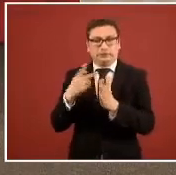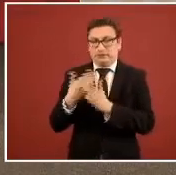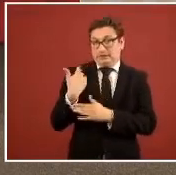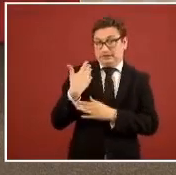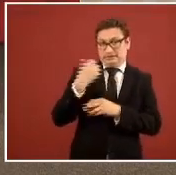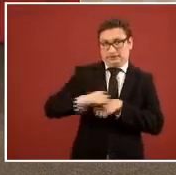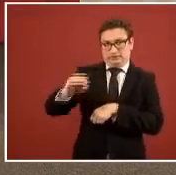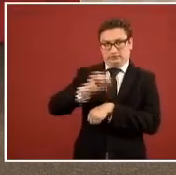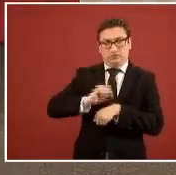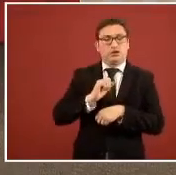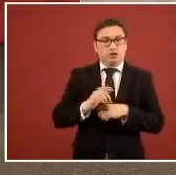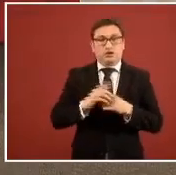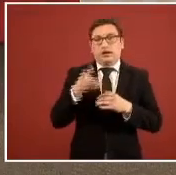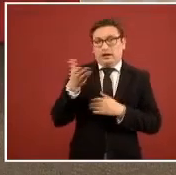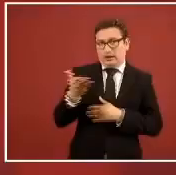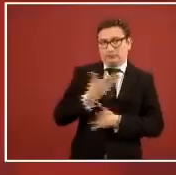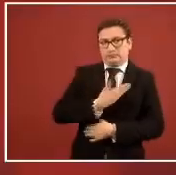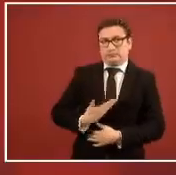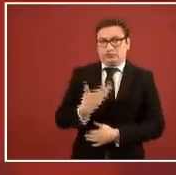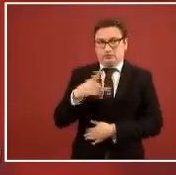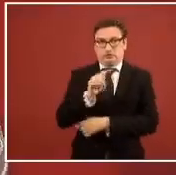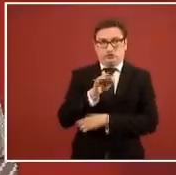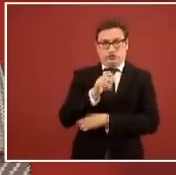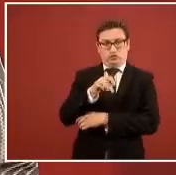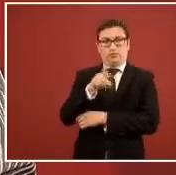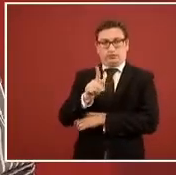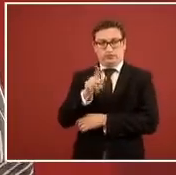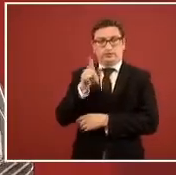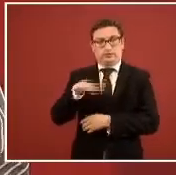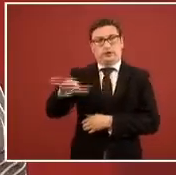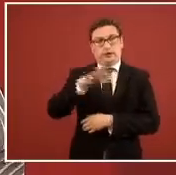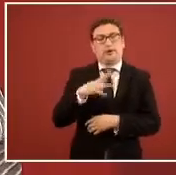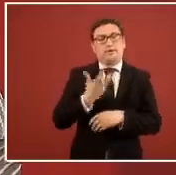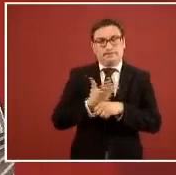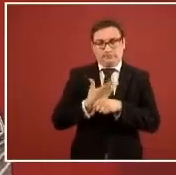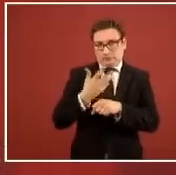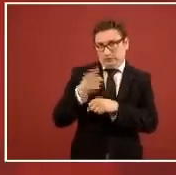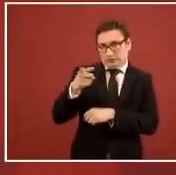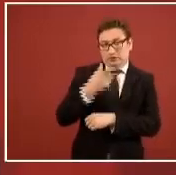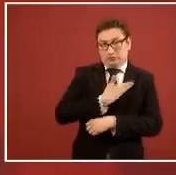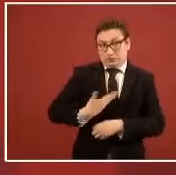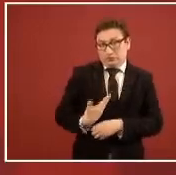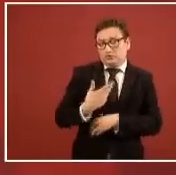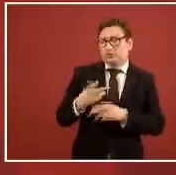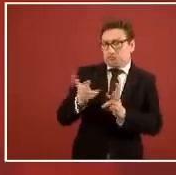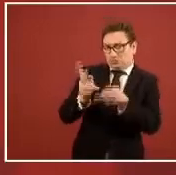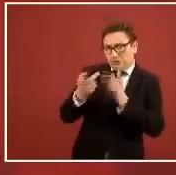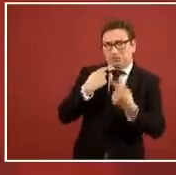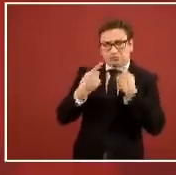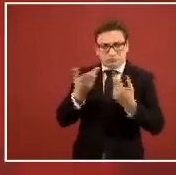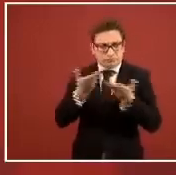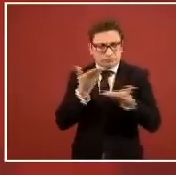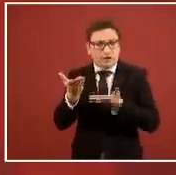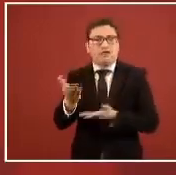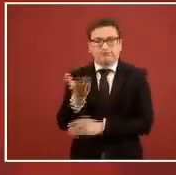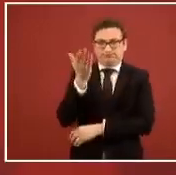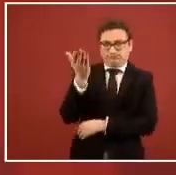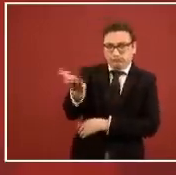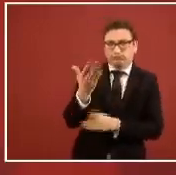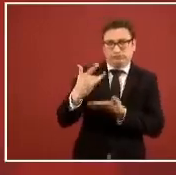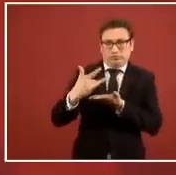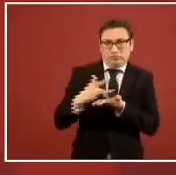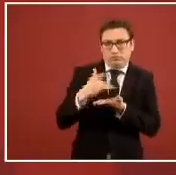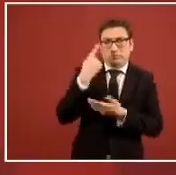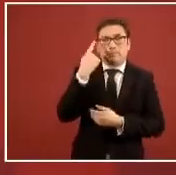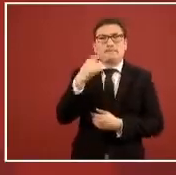semana pasada con el presidente Trump de los Estados Unidos, y le externó la petición de apoyo